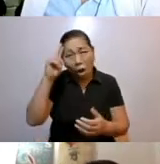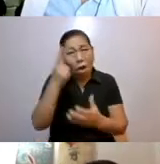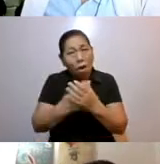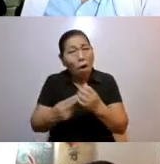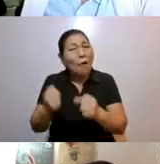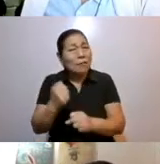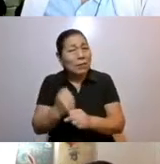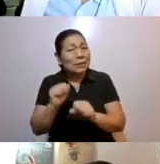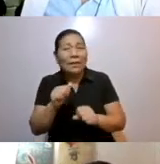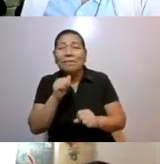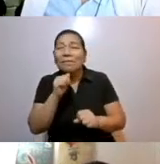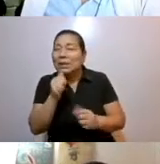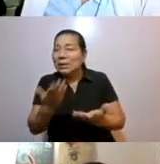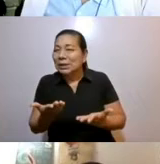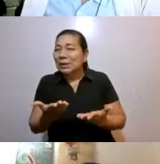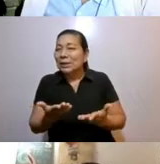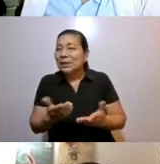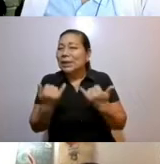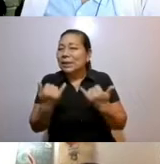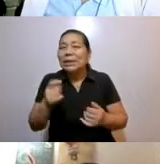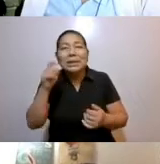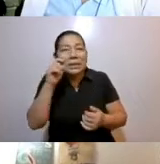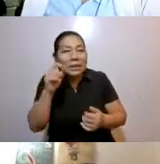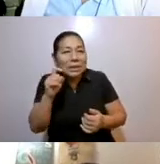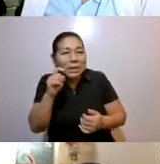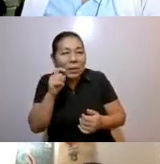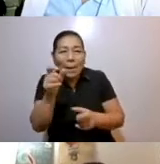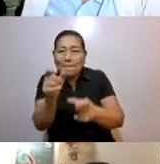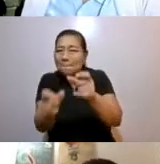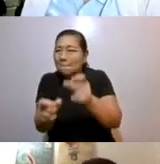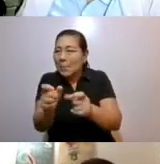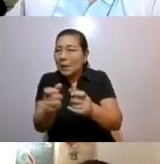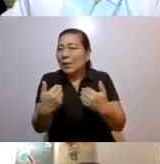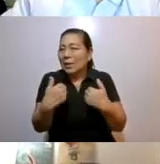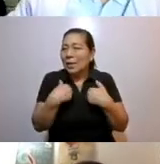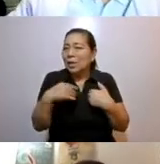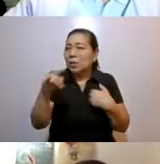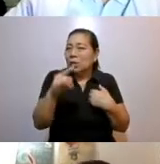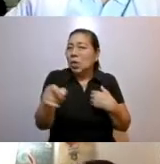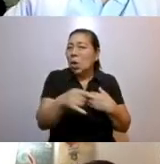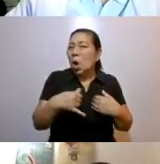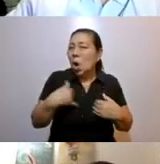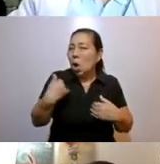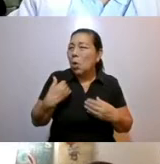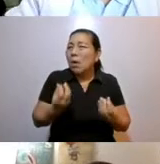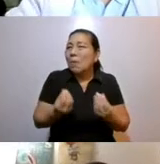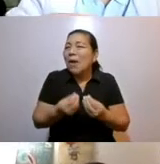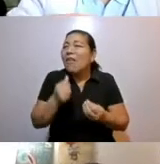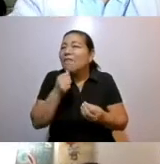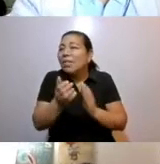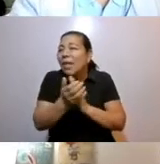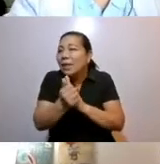que existe, la poca confianza sexual que tienen las personas y que tienen usualmente los jóvenes con poca